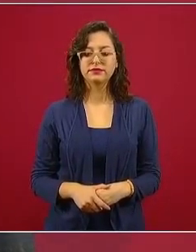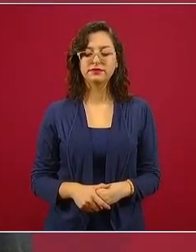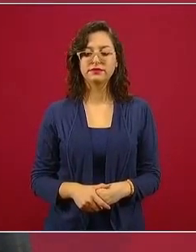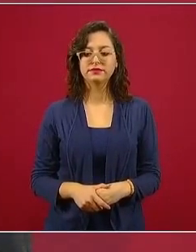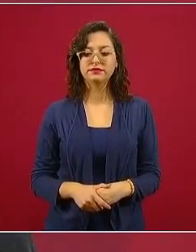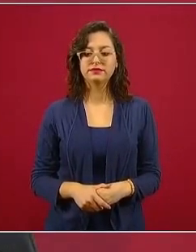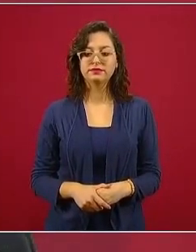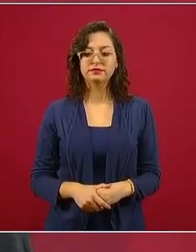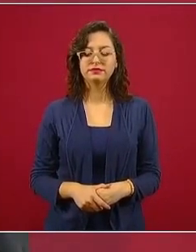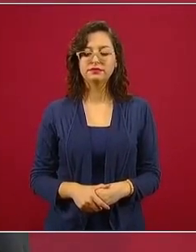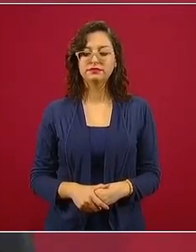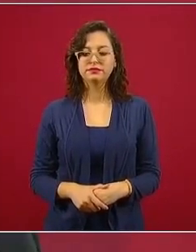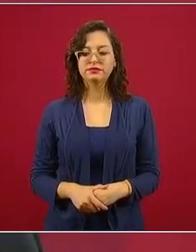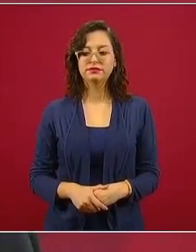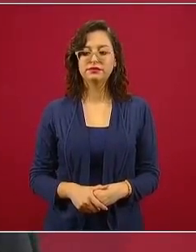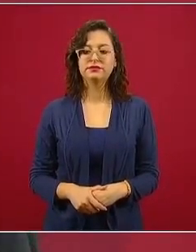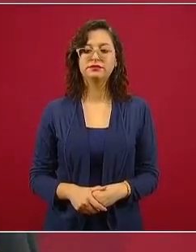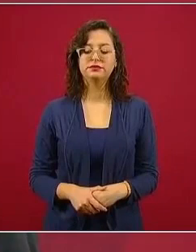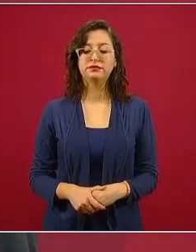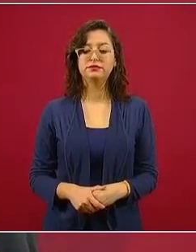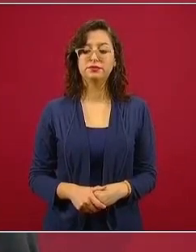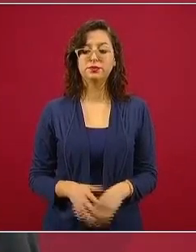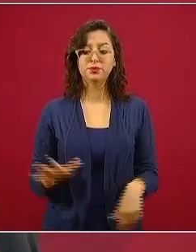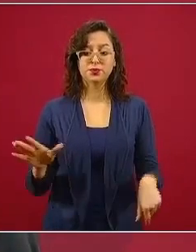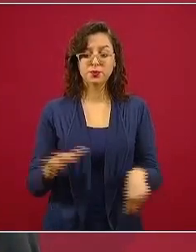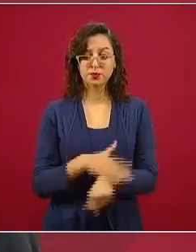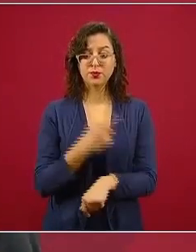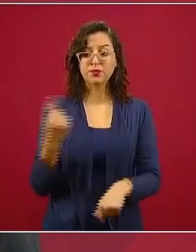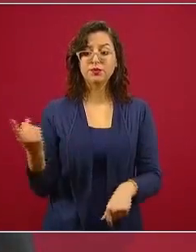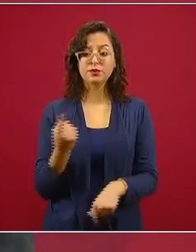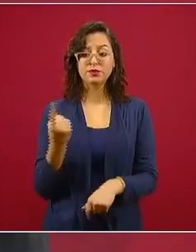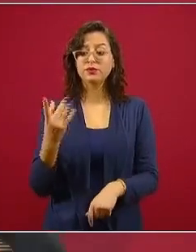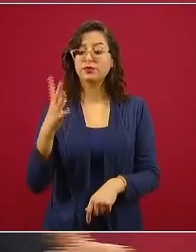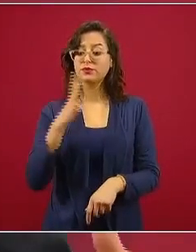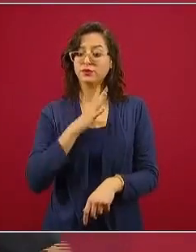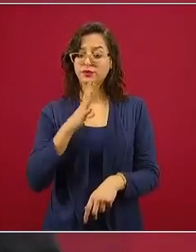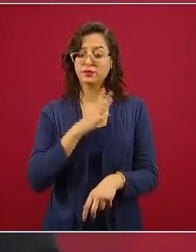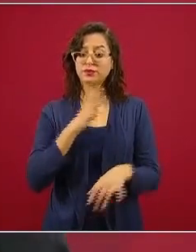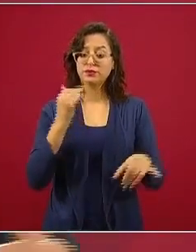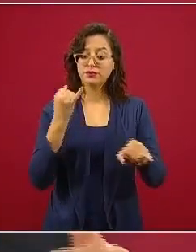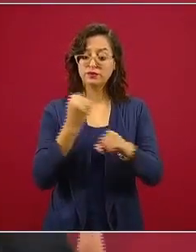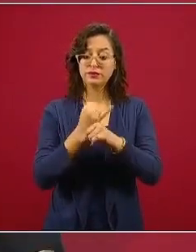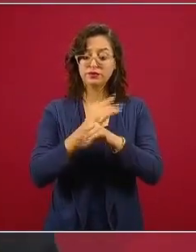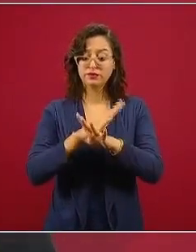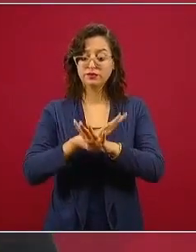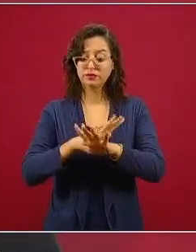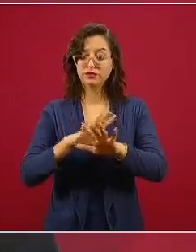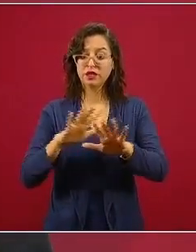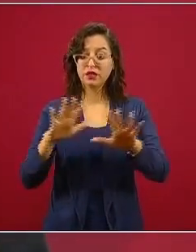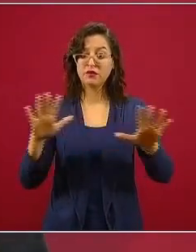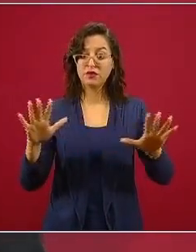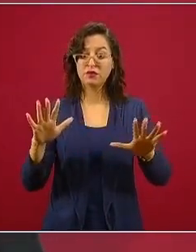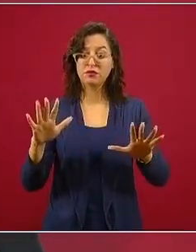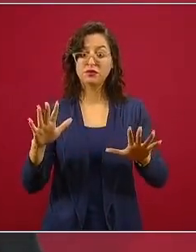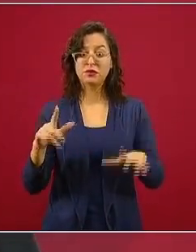se tiene información de que hay nóminas en donde se paga.